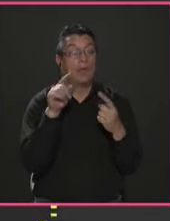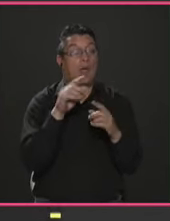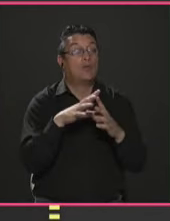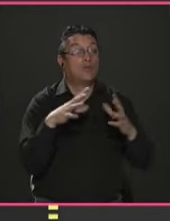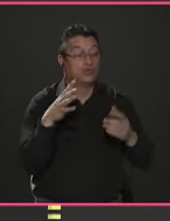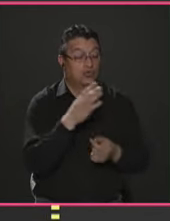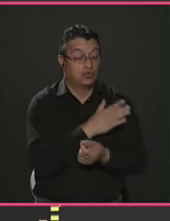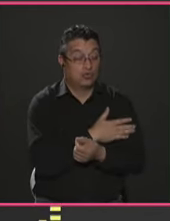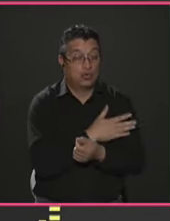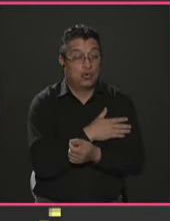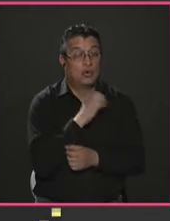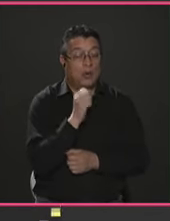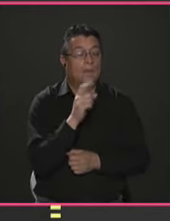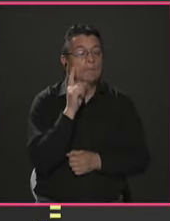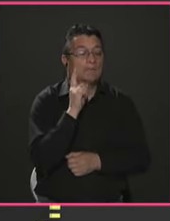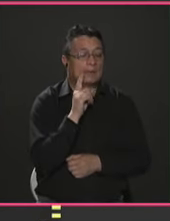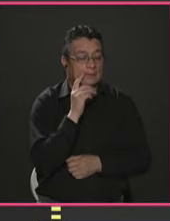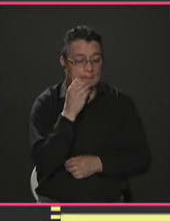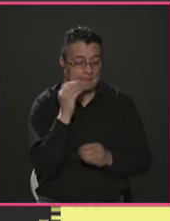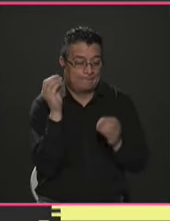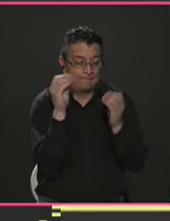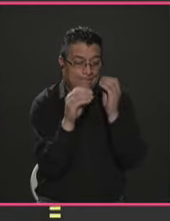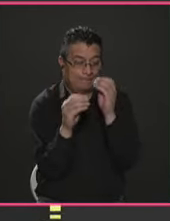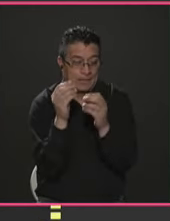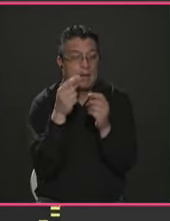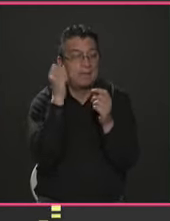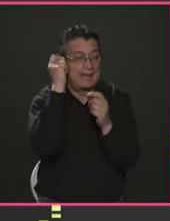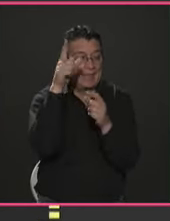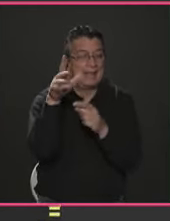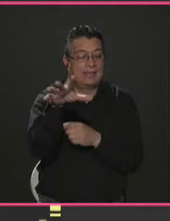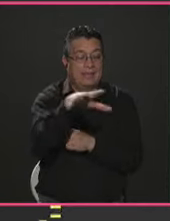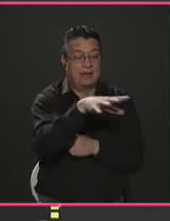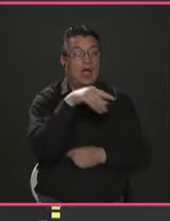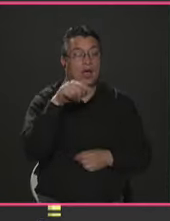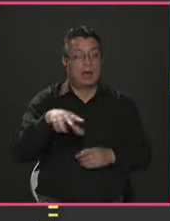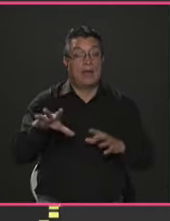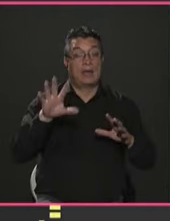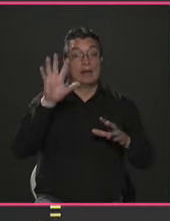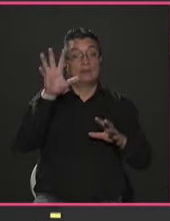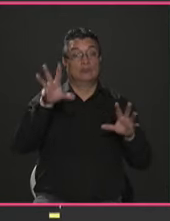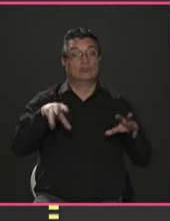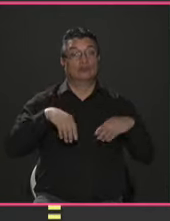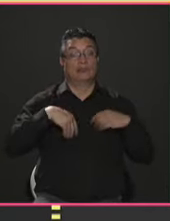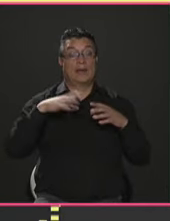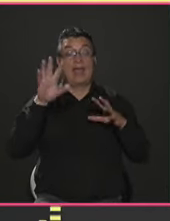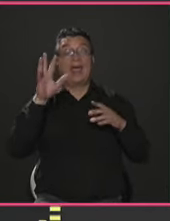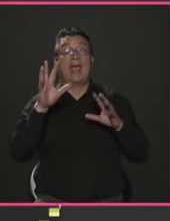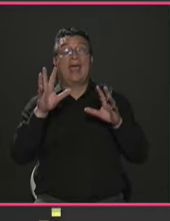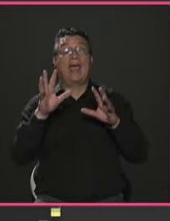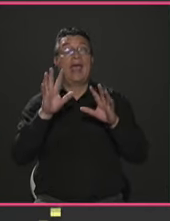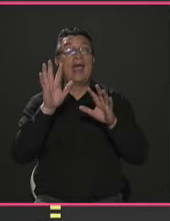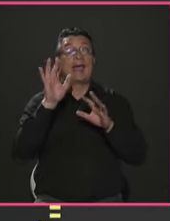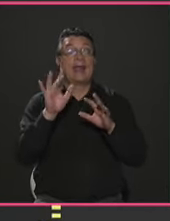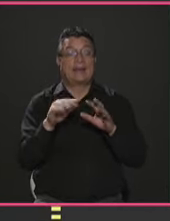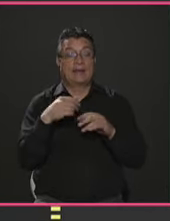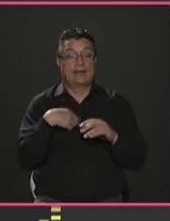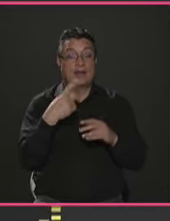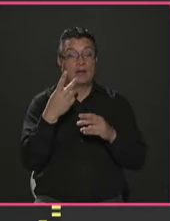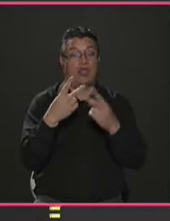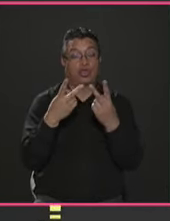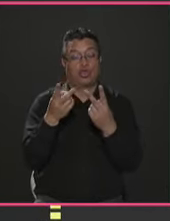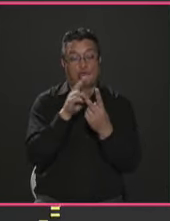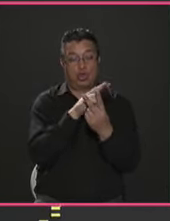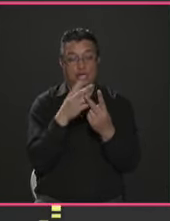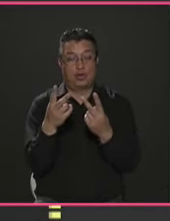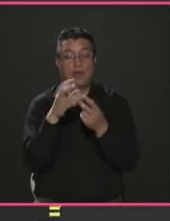super poderoso estoy mintiendo un poquito para que me entiendan pero super poderoso porque estoy asumiendo características que son cero y uno binarias las